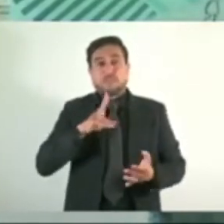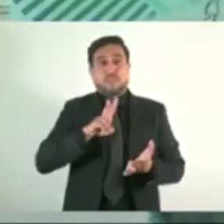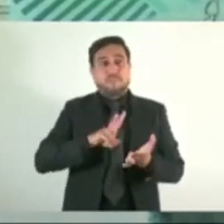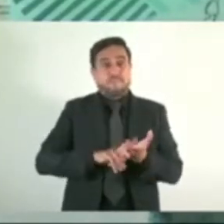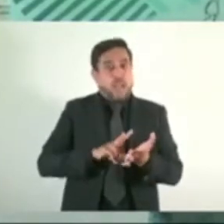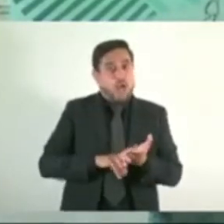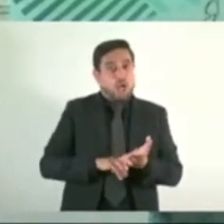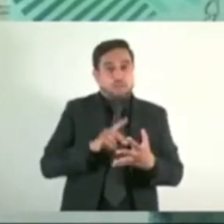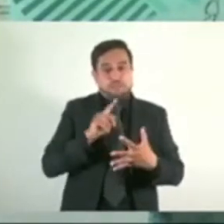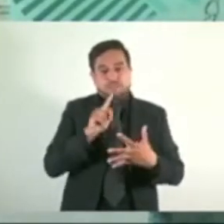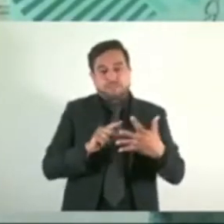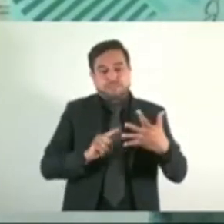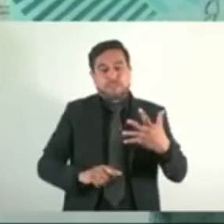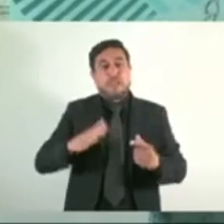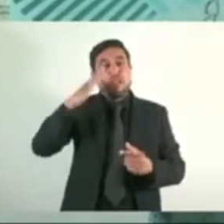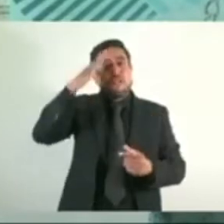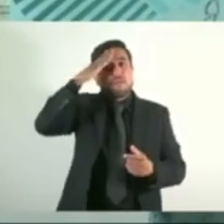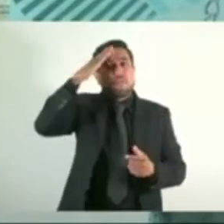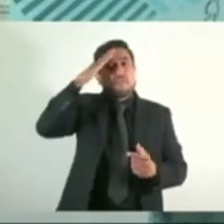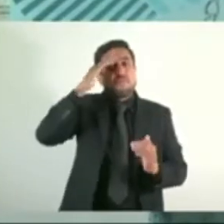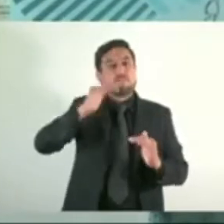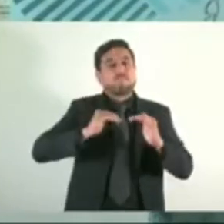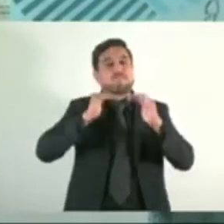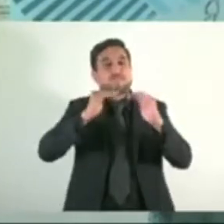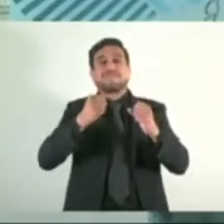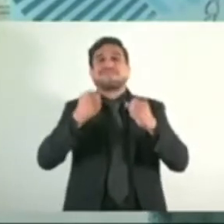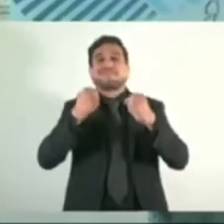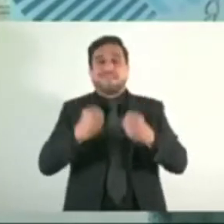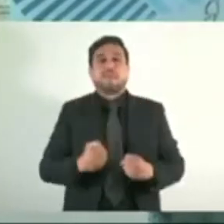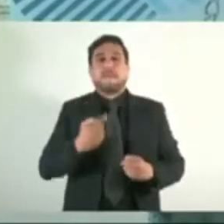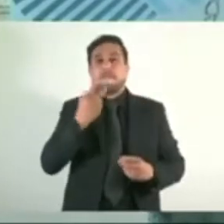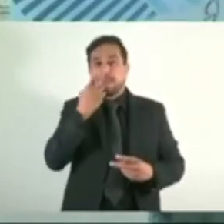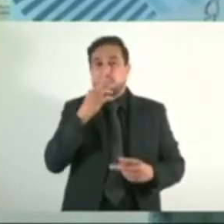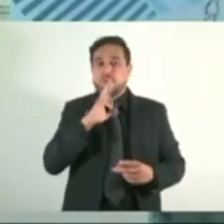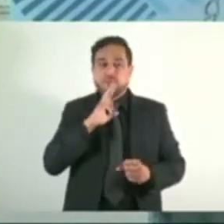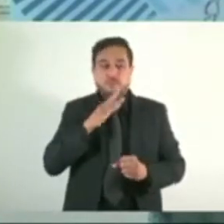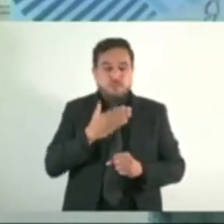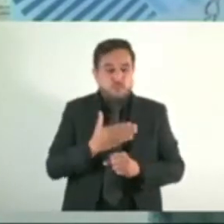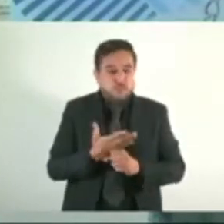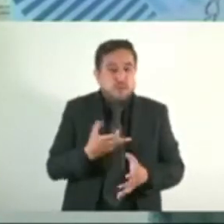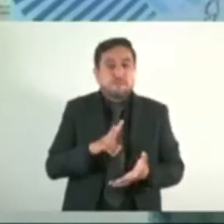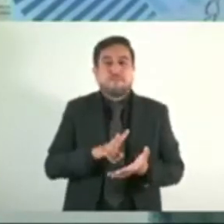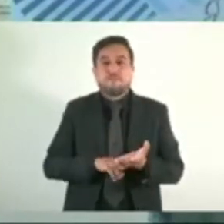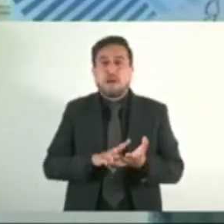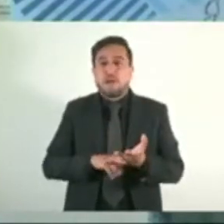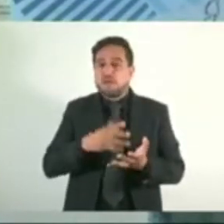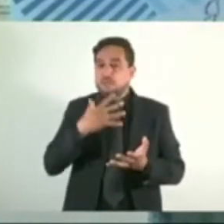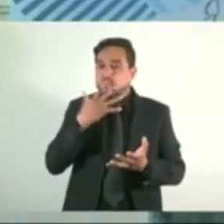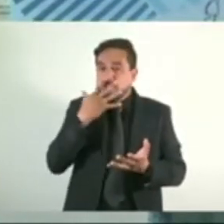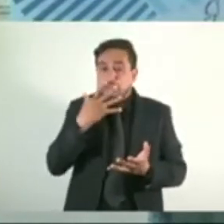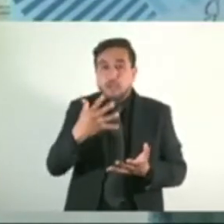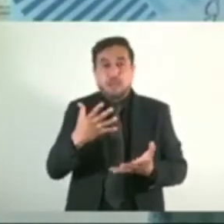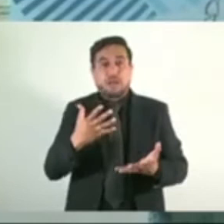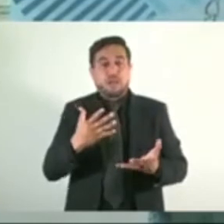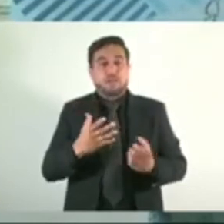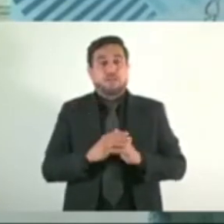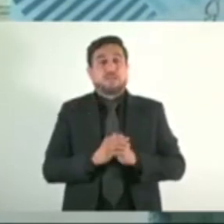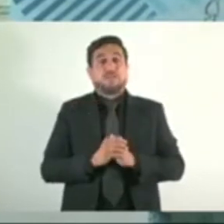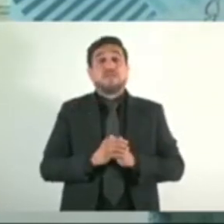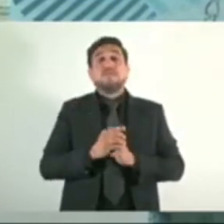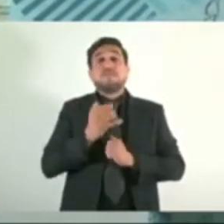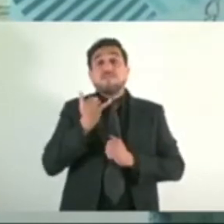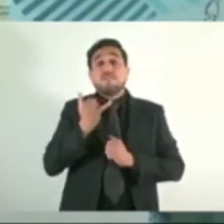institución de vanguardia, efectiva, responsable, transparente, seria y con un